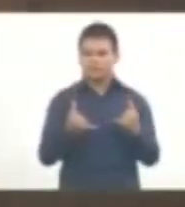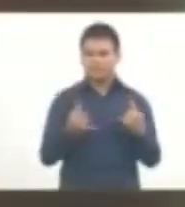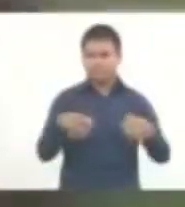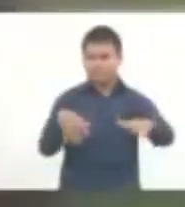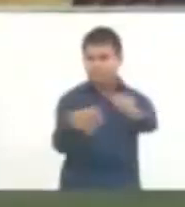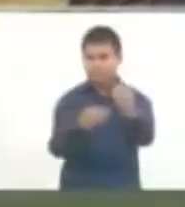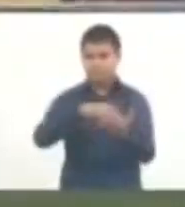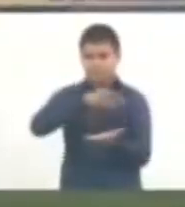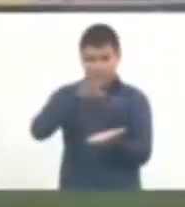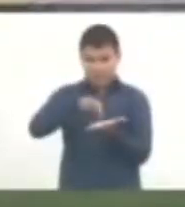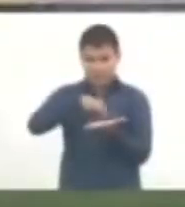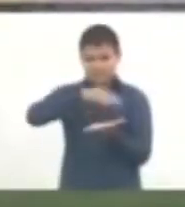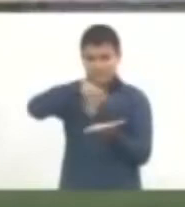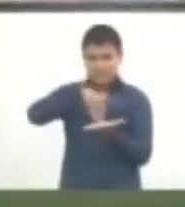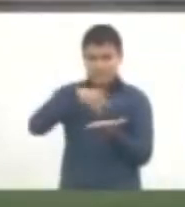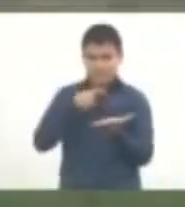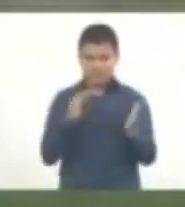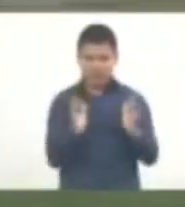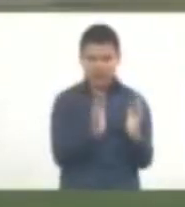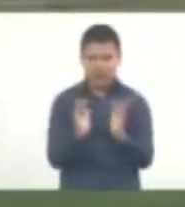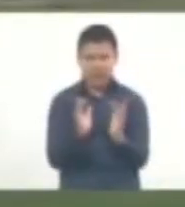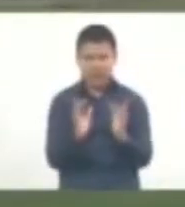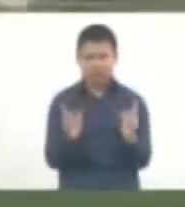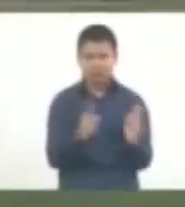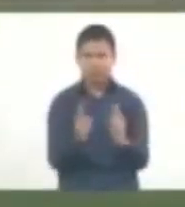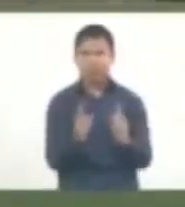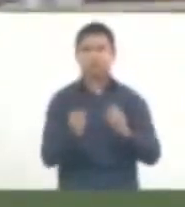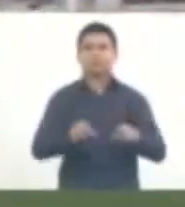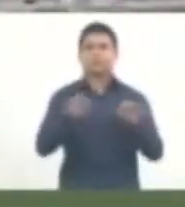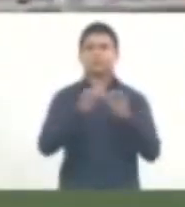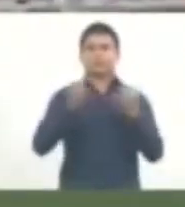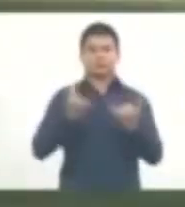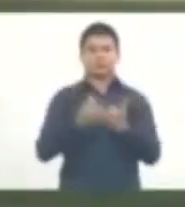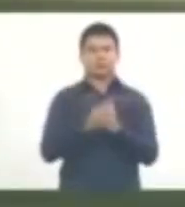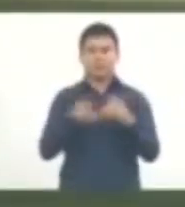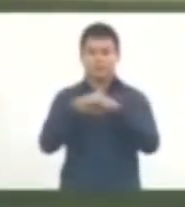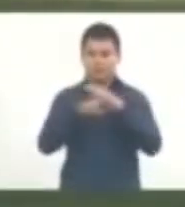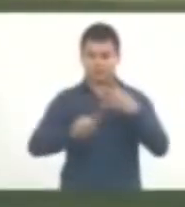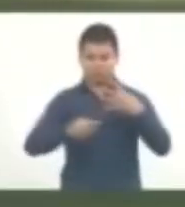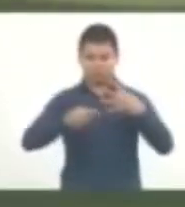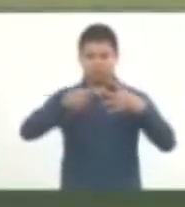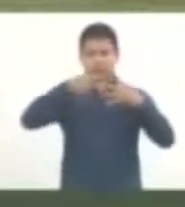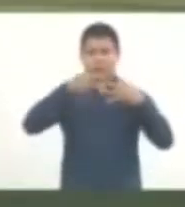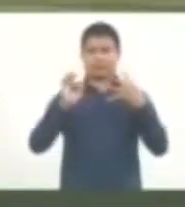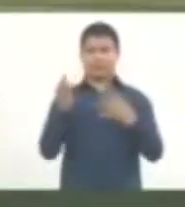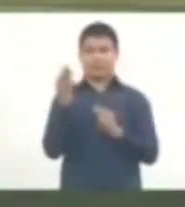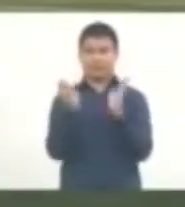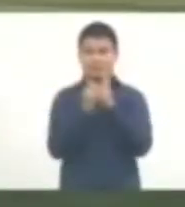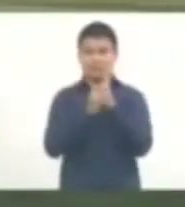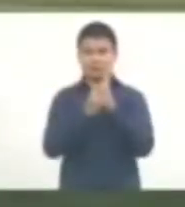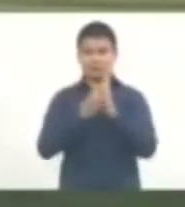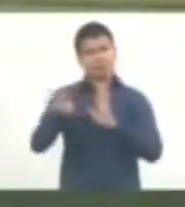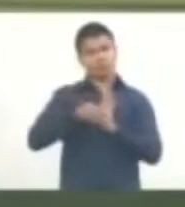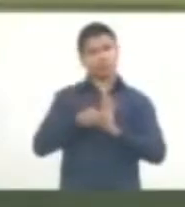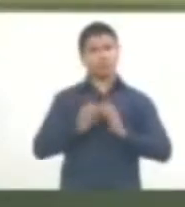del altiplano es a lo que le apuntan. Sumar en la tabla apremia y esperan hacerlo de a tres el próximo